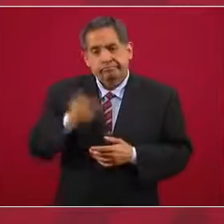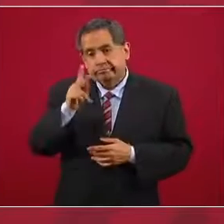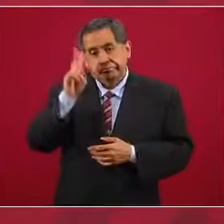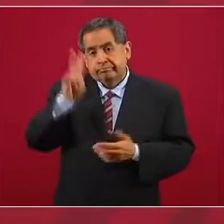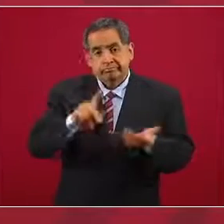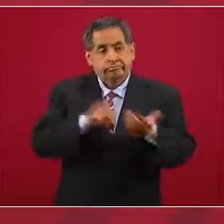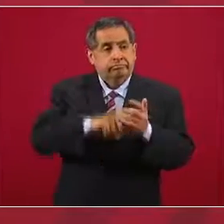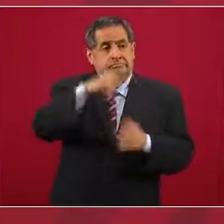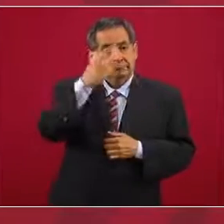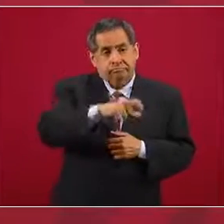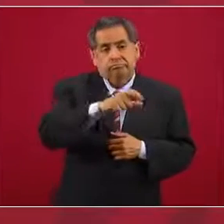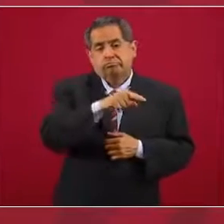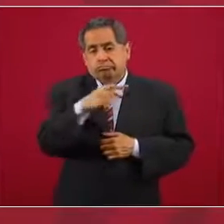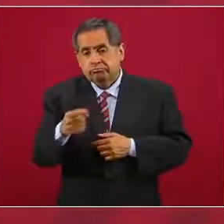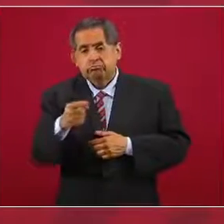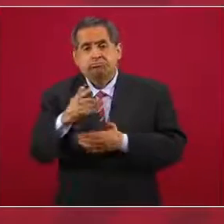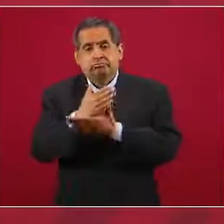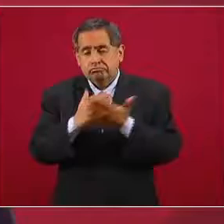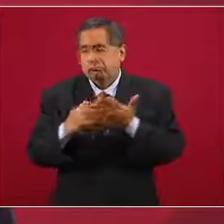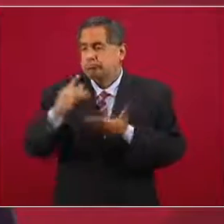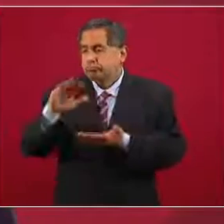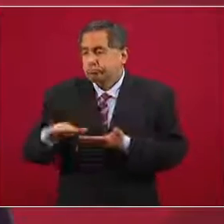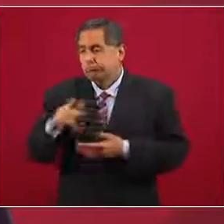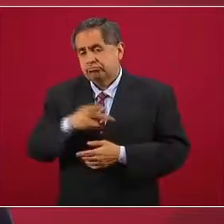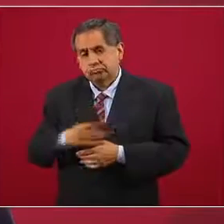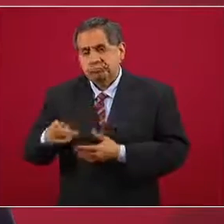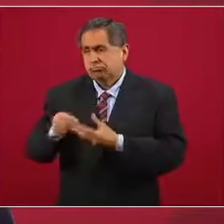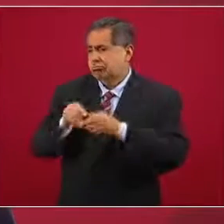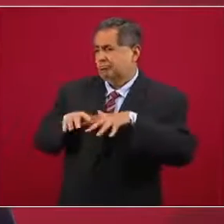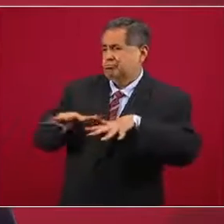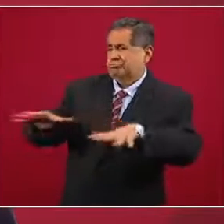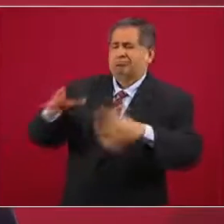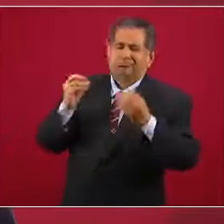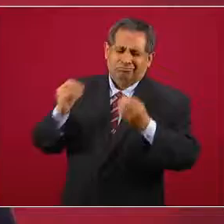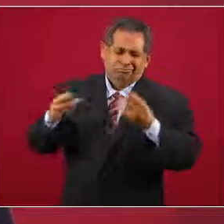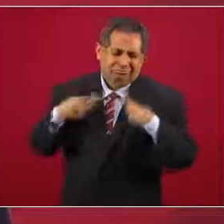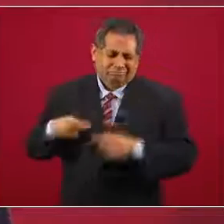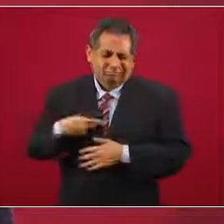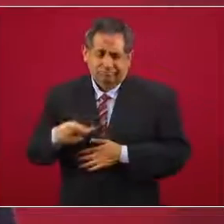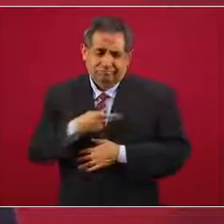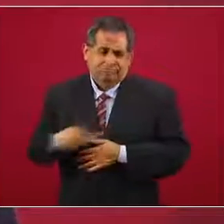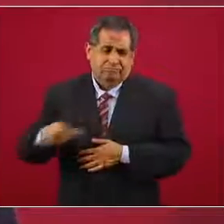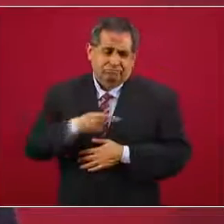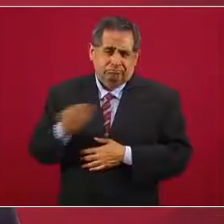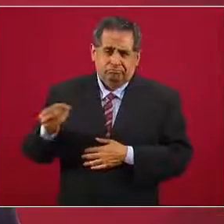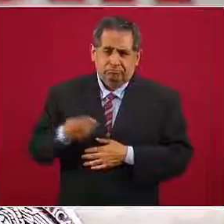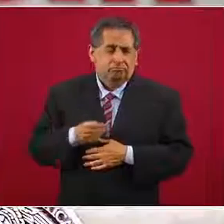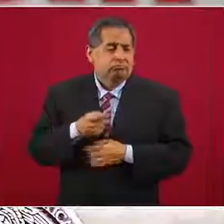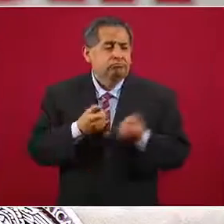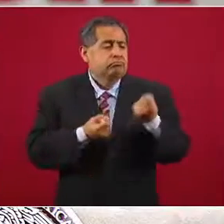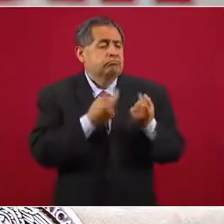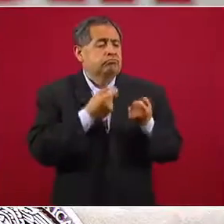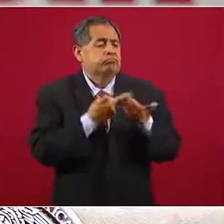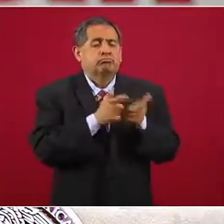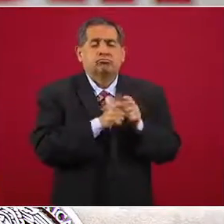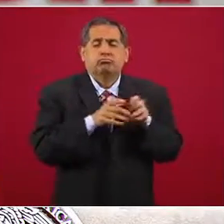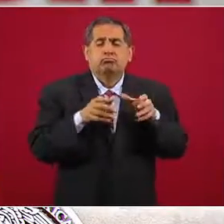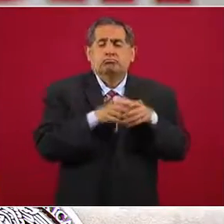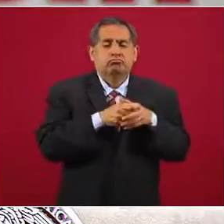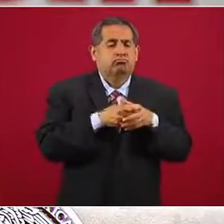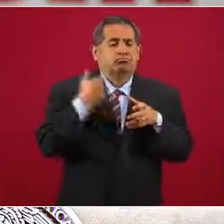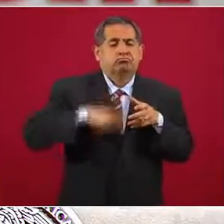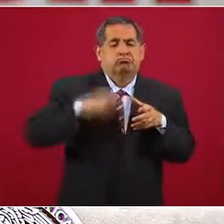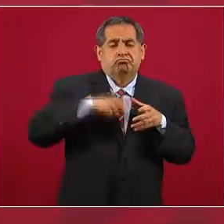la realidad socioeconómica de nuestro país. Es una enorme polarización, se ha ido concentrando la riqueza del país a lo largo de